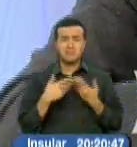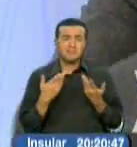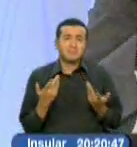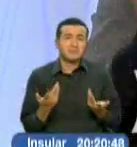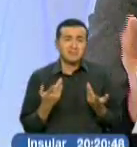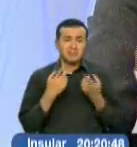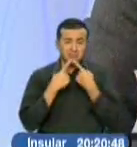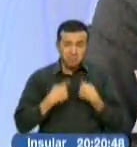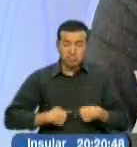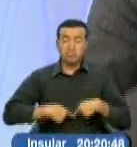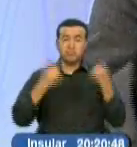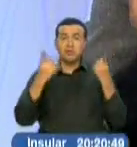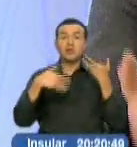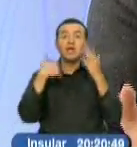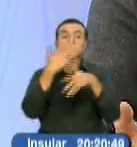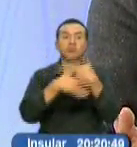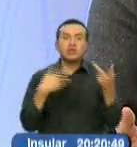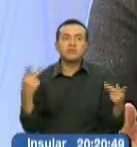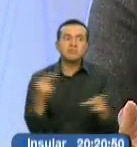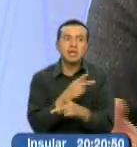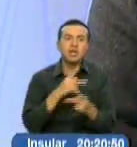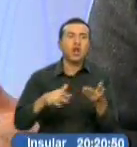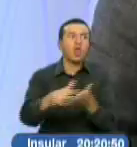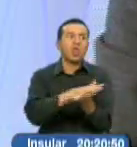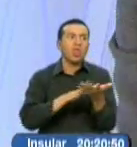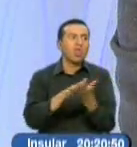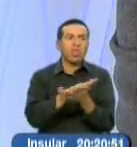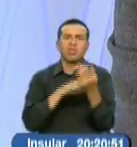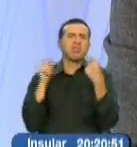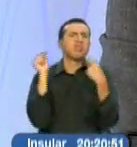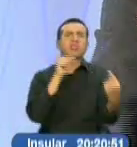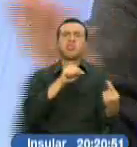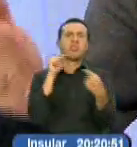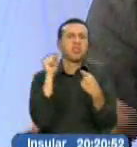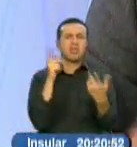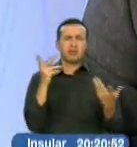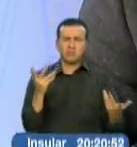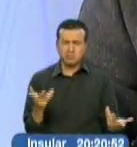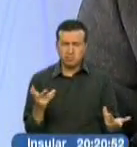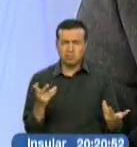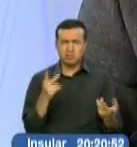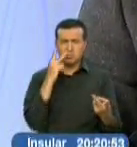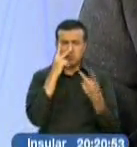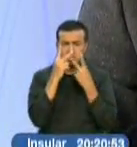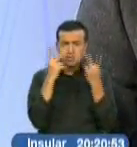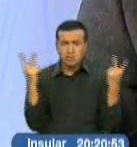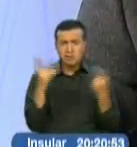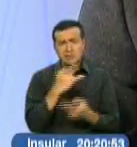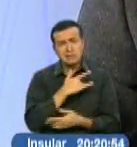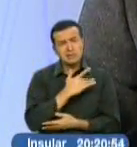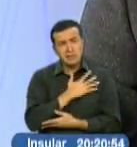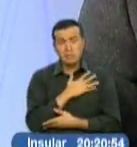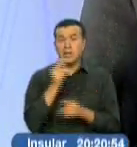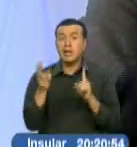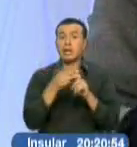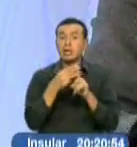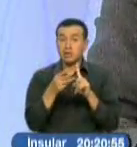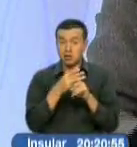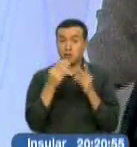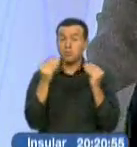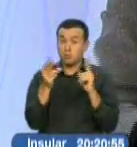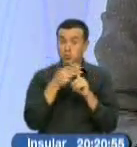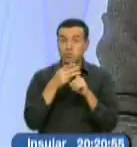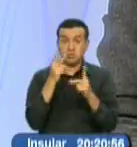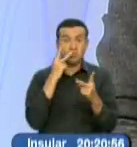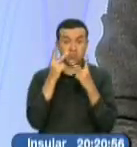una declaración en ese sentido, a dónde puede llevar a la sociedad, a que nos enfrentemos. Y vemos inclusive también lastimosamente en las redes sociales, porque hay que